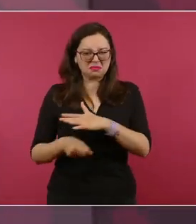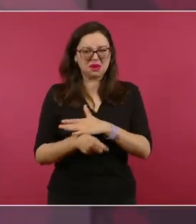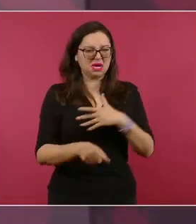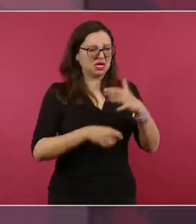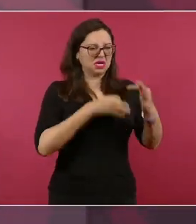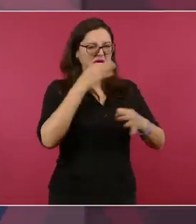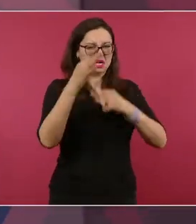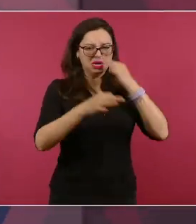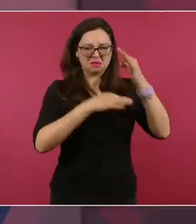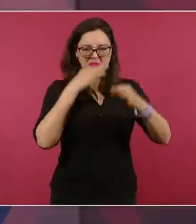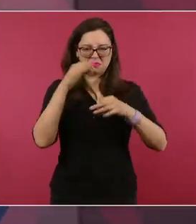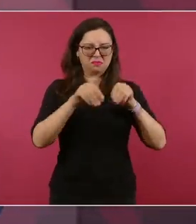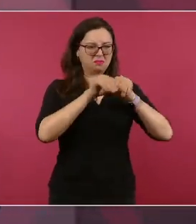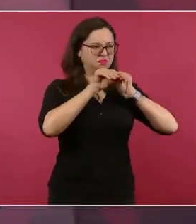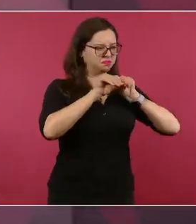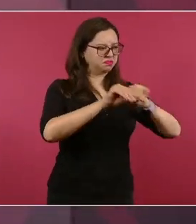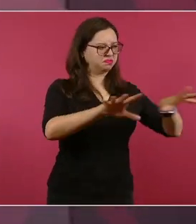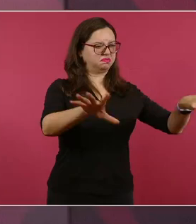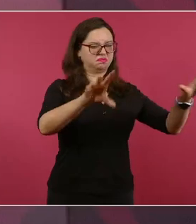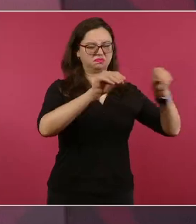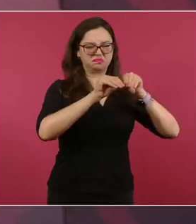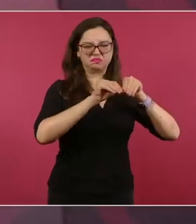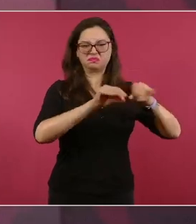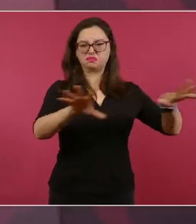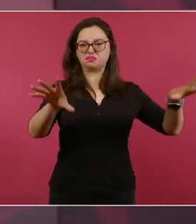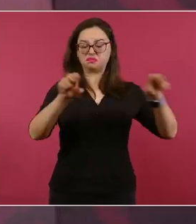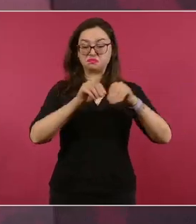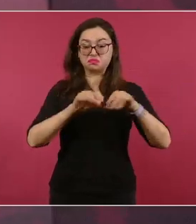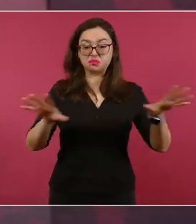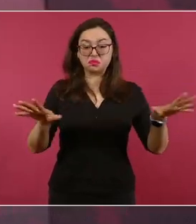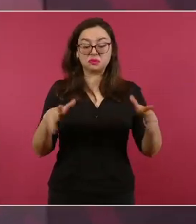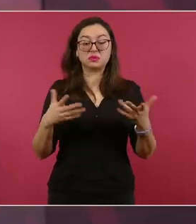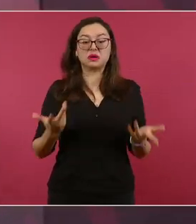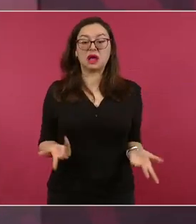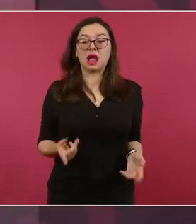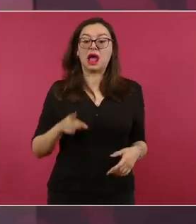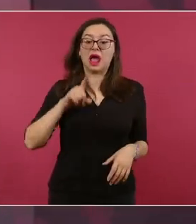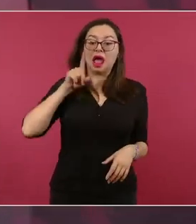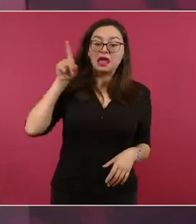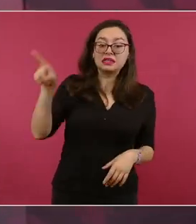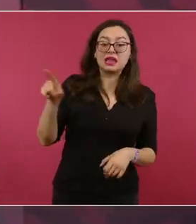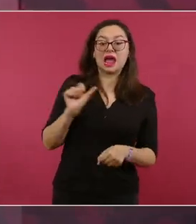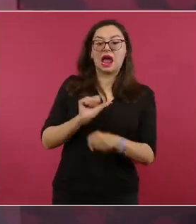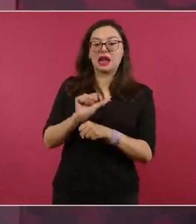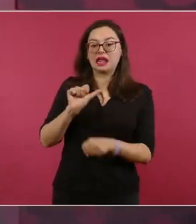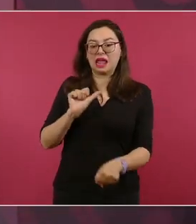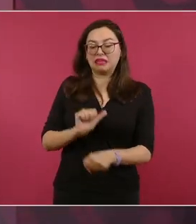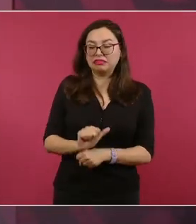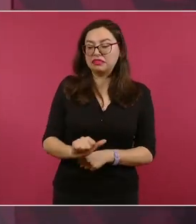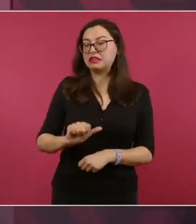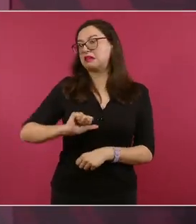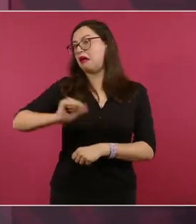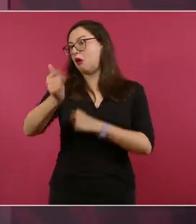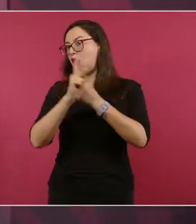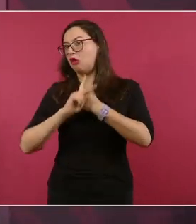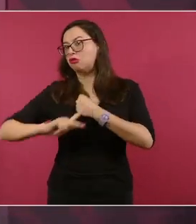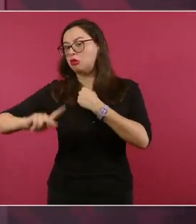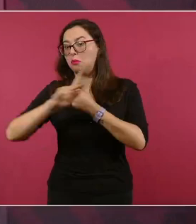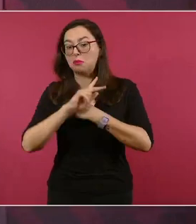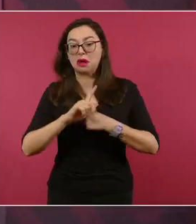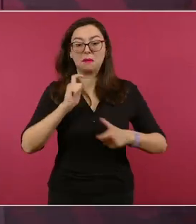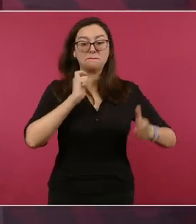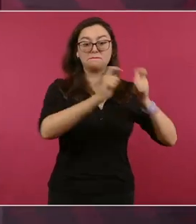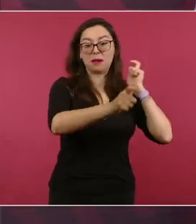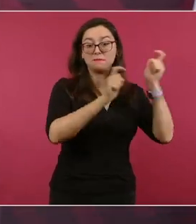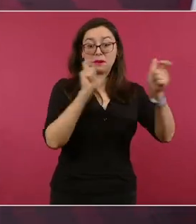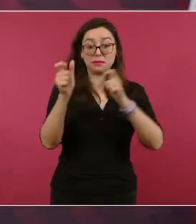de mensajes automatizados que los compran en Argentina al 3x1 o en cualquier otra parte, resulta que